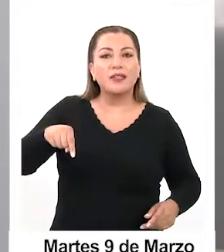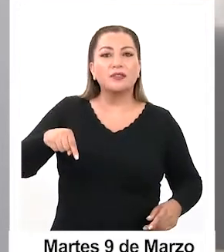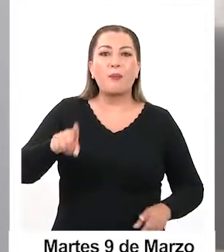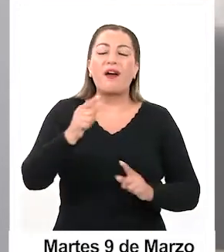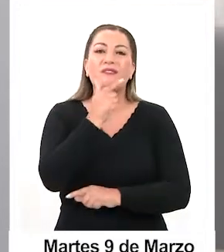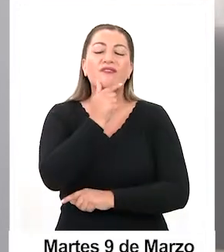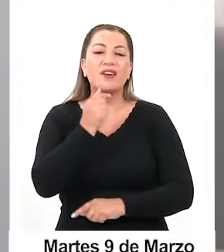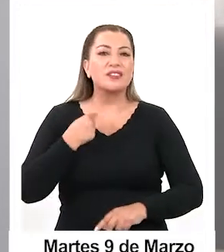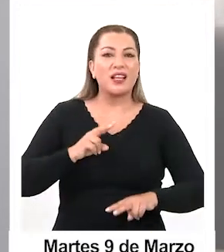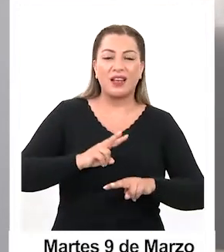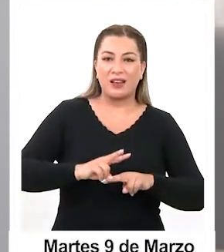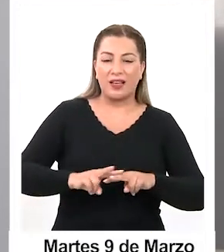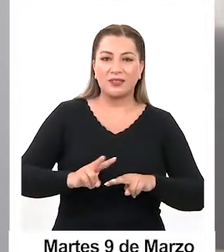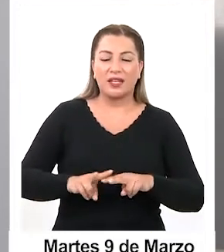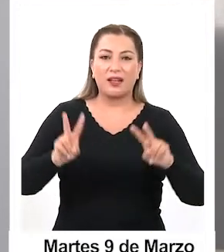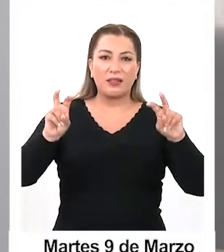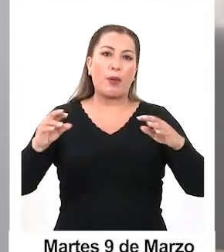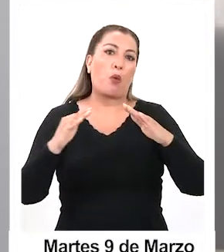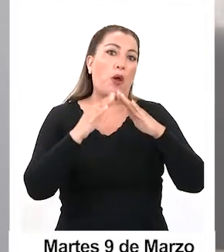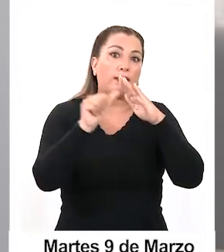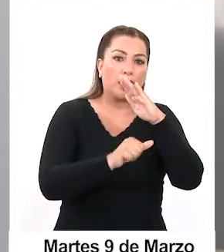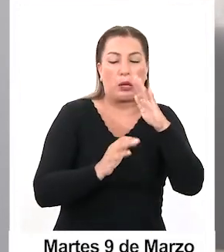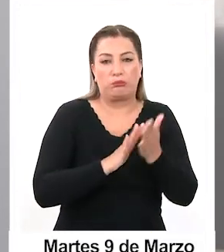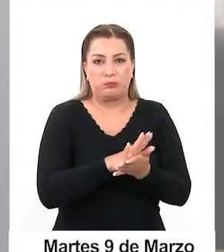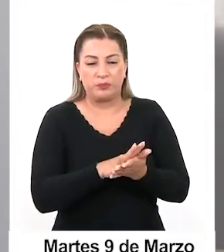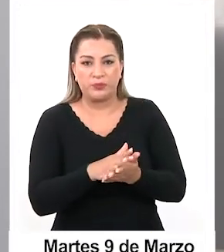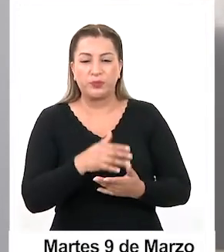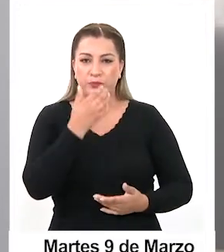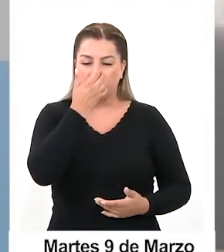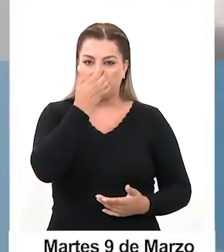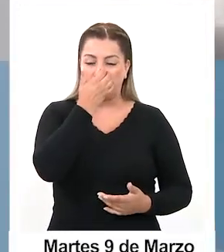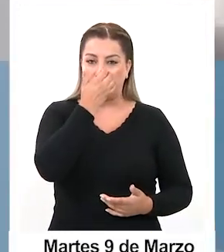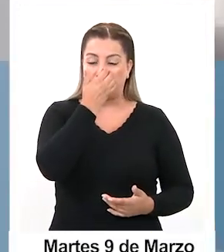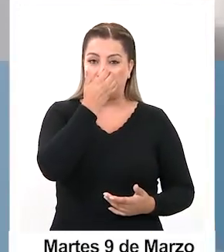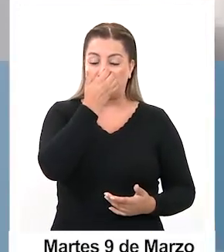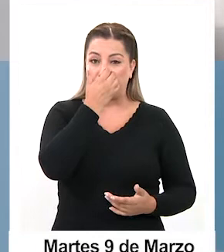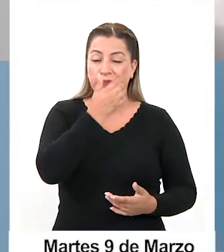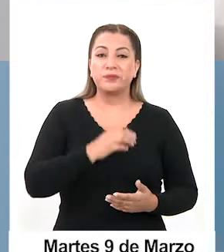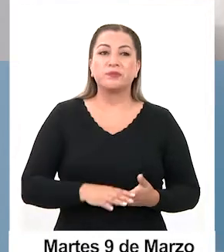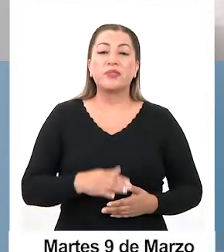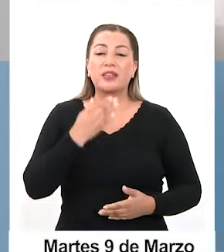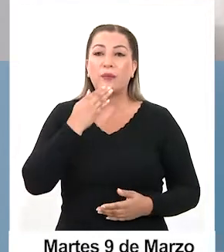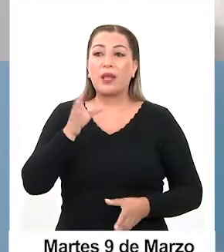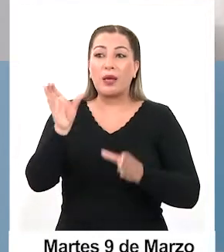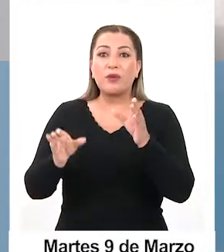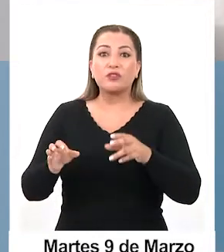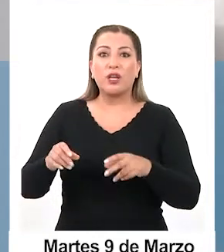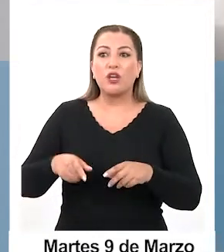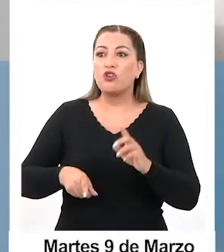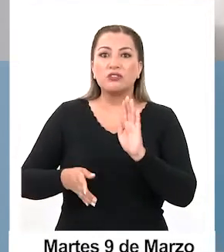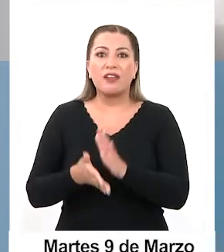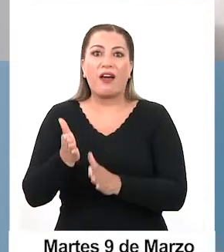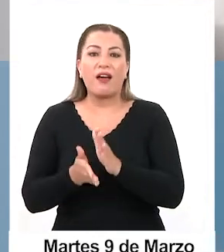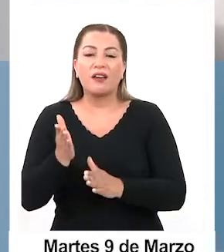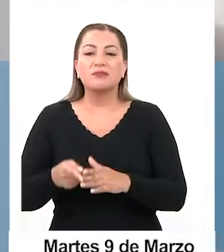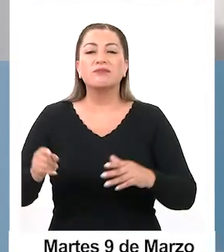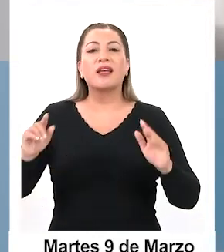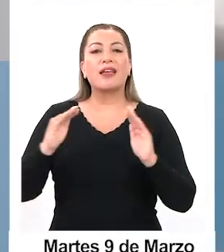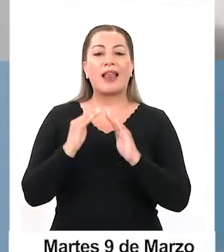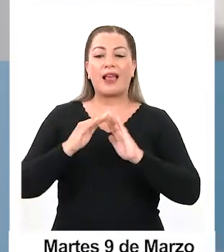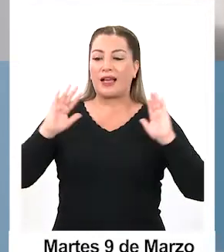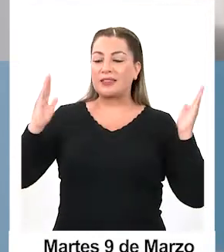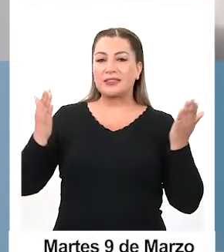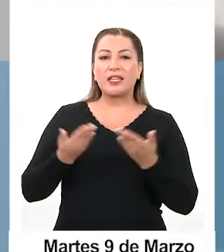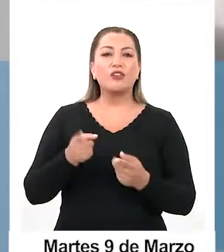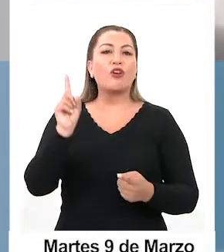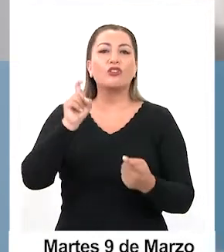fácil aplicar medidas como eran las cuarentenas. Y probablemente eso ayudó mucho a disminuir la movilidad y también disminuir la